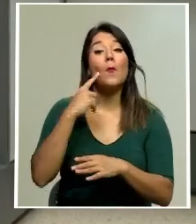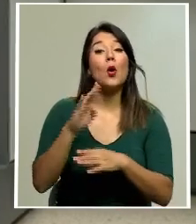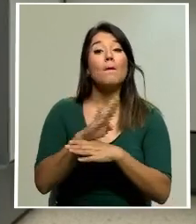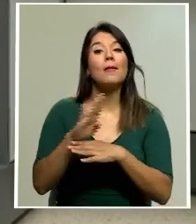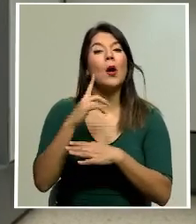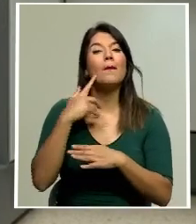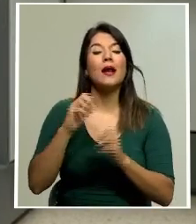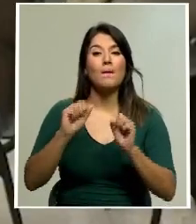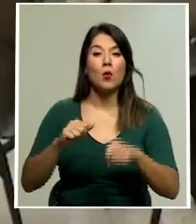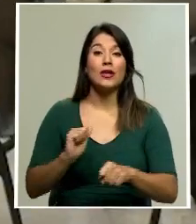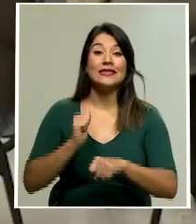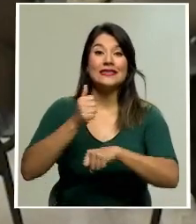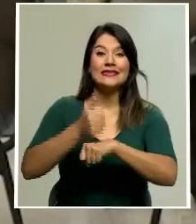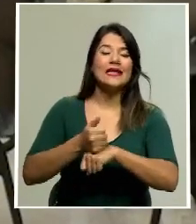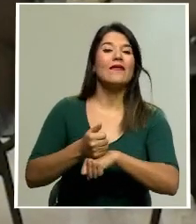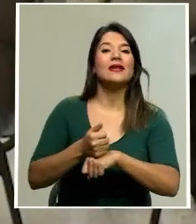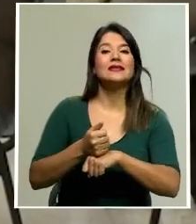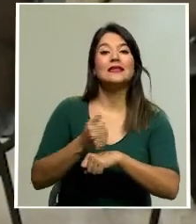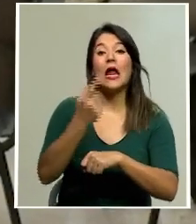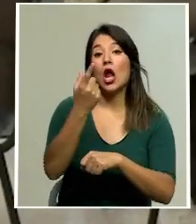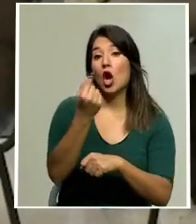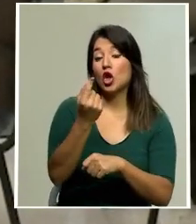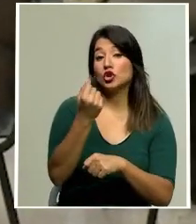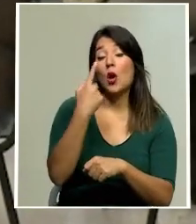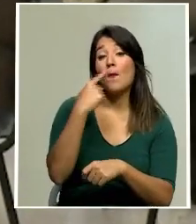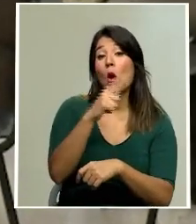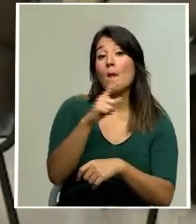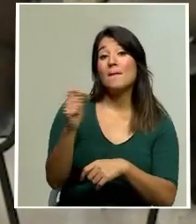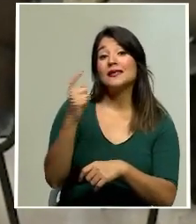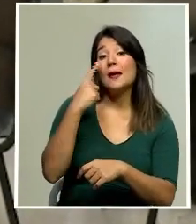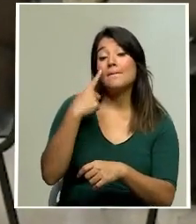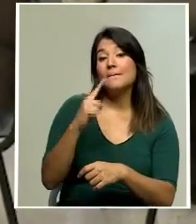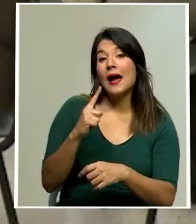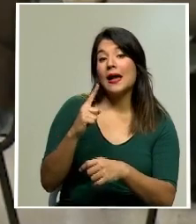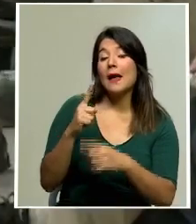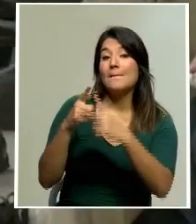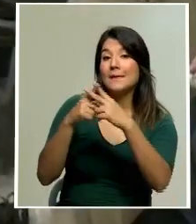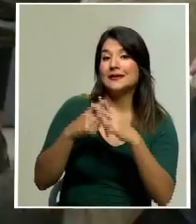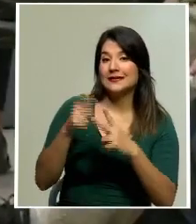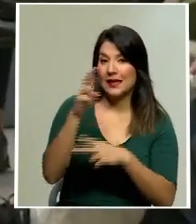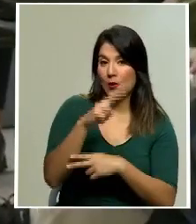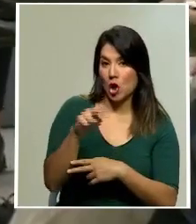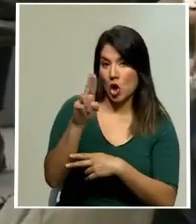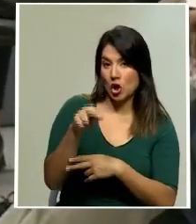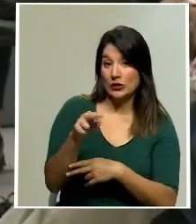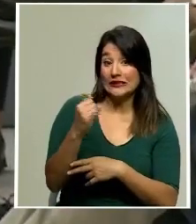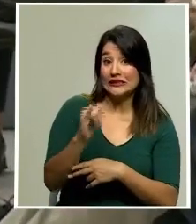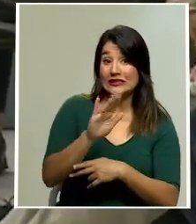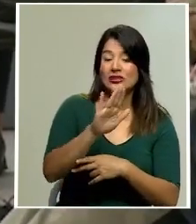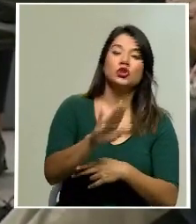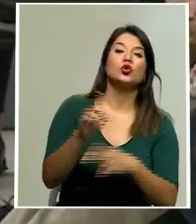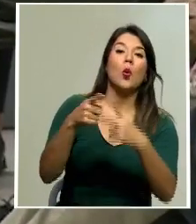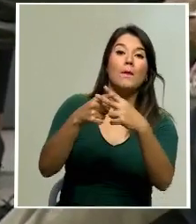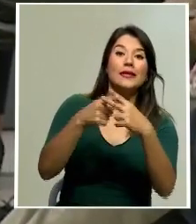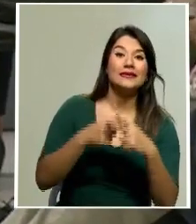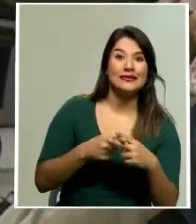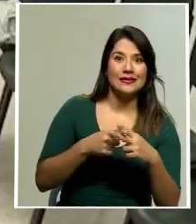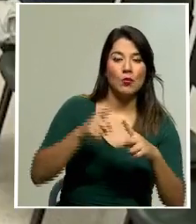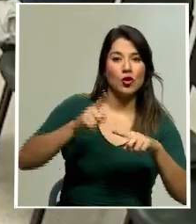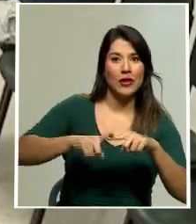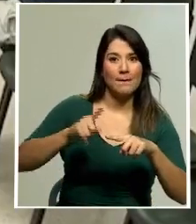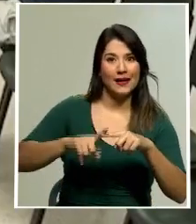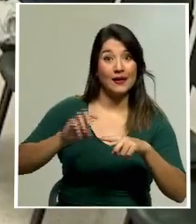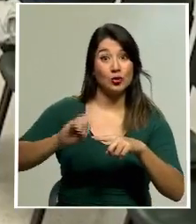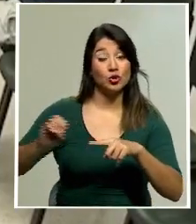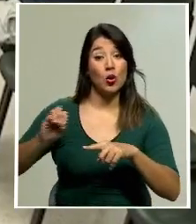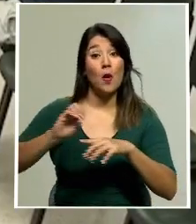para fijar los montos que cobran por sus préstamos en colones. Es decir, que si su crédito está ligado a la tasa básica pasiva, tendrá que pagar menos en